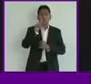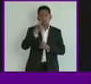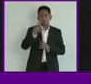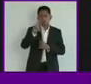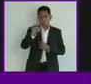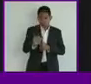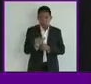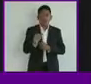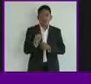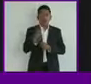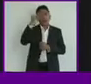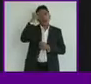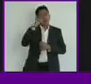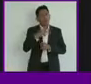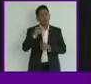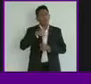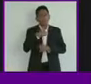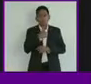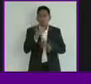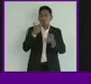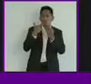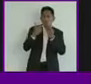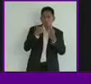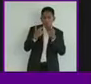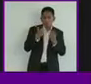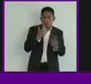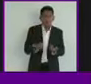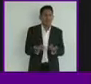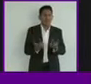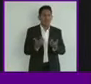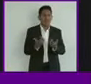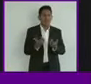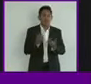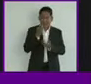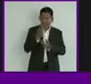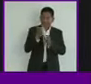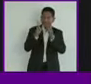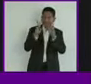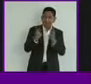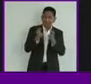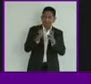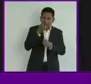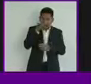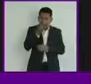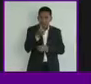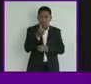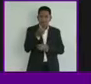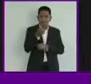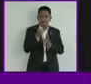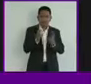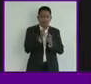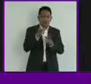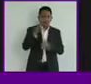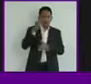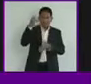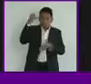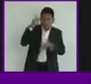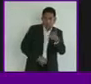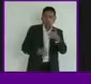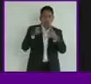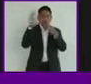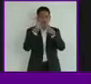claro, para hablar de la inteligencia emocional, porque es lo que nos está faltando, educar la inteligencia emocional. Yo me atrevería